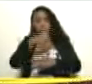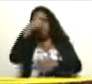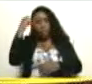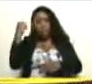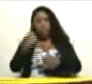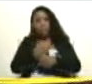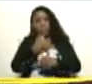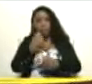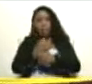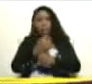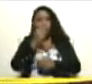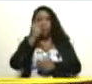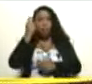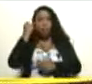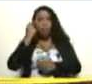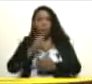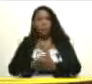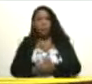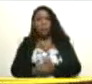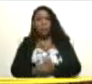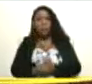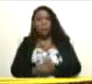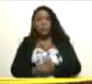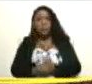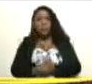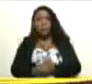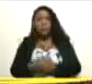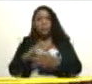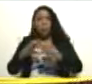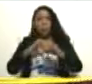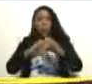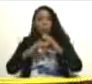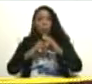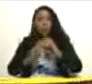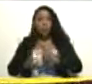trabajadores, trabajadoras, medios de comunicación,